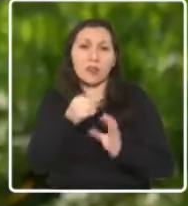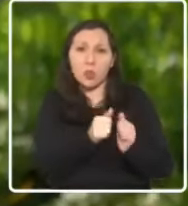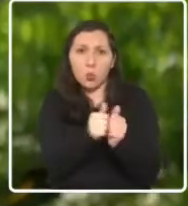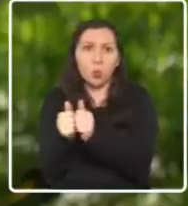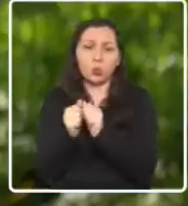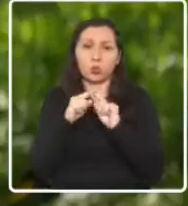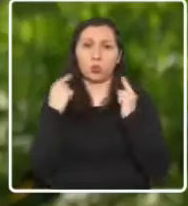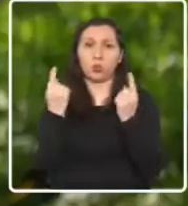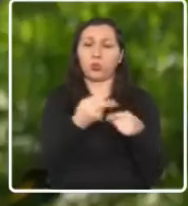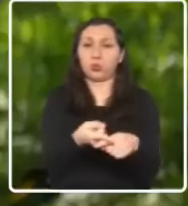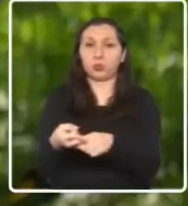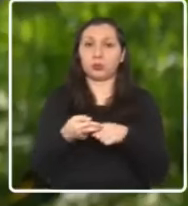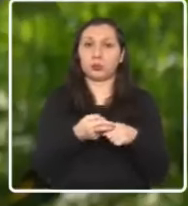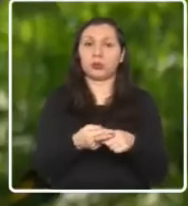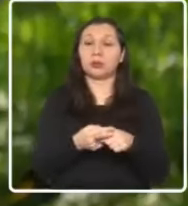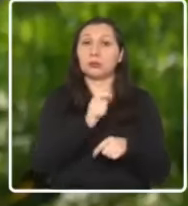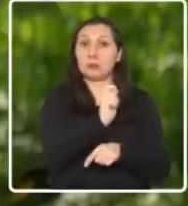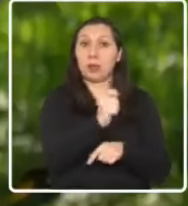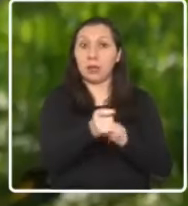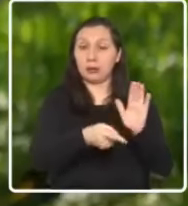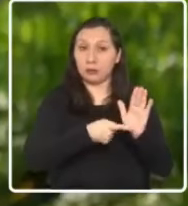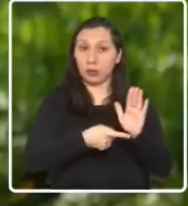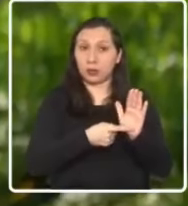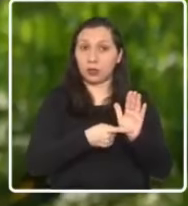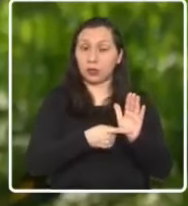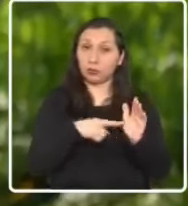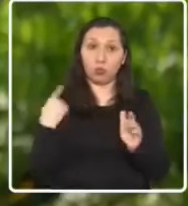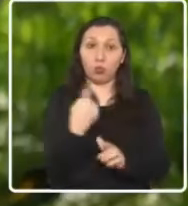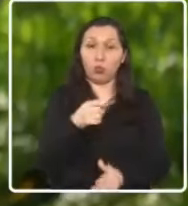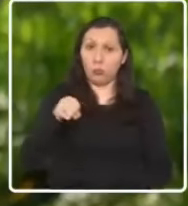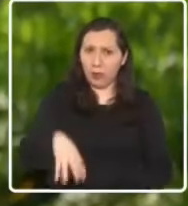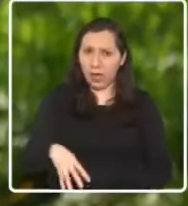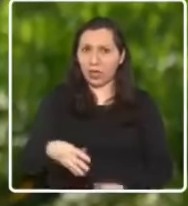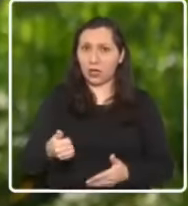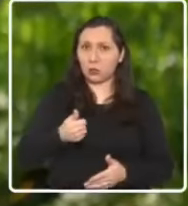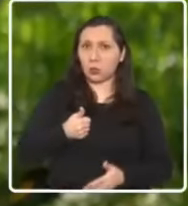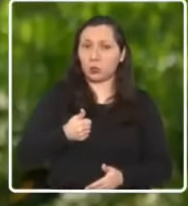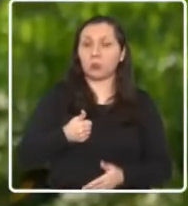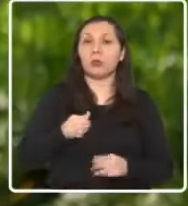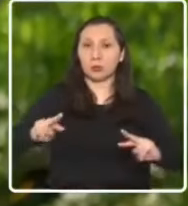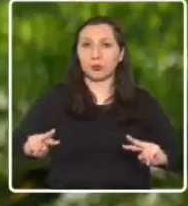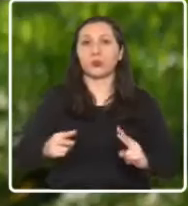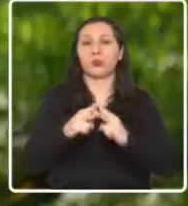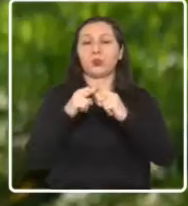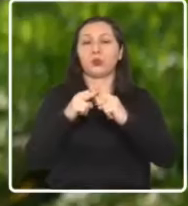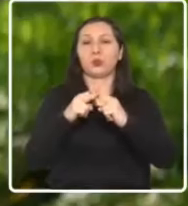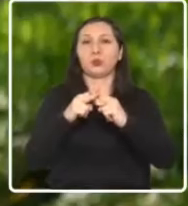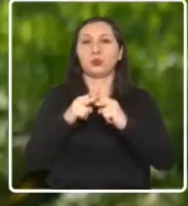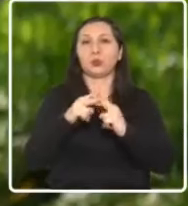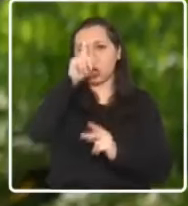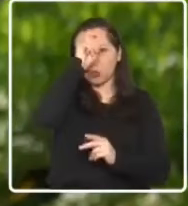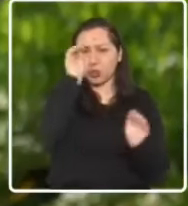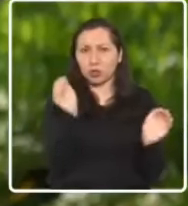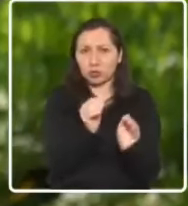sociedad. Con los tributos que todos pagamos, se construye un CESFAM